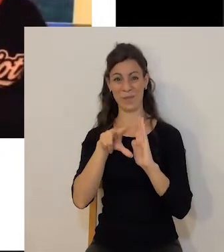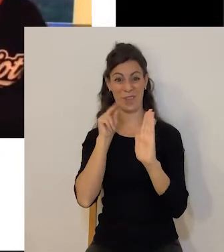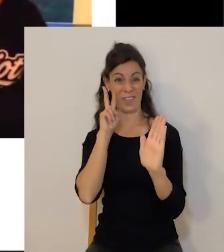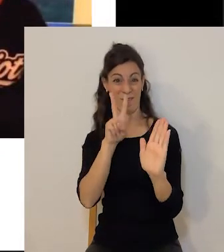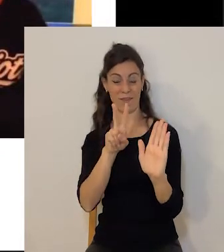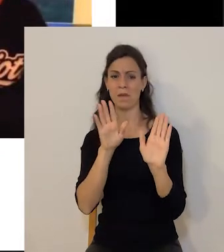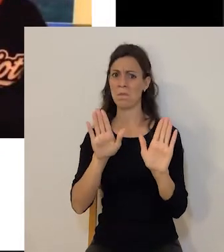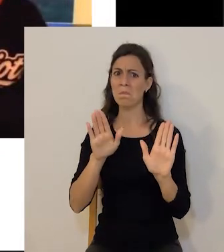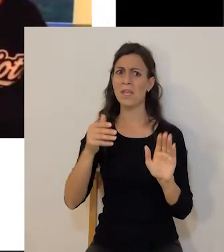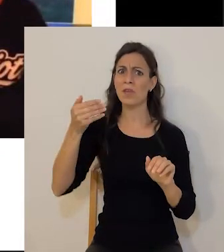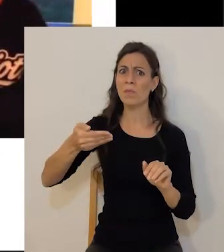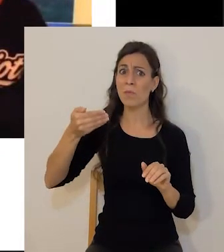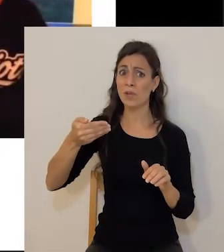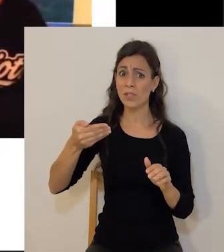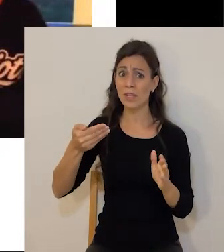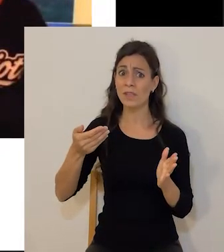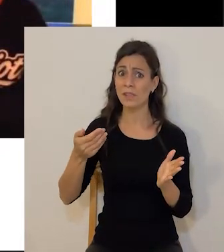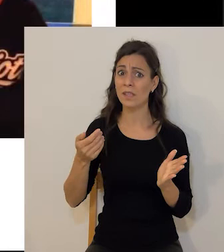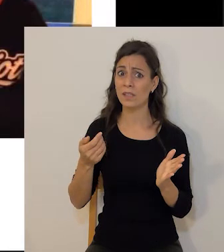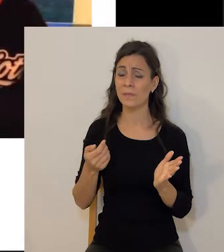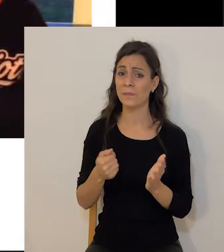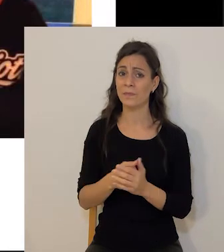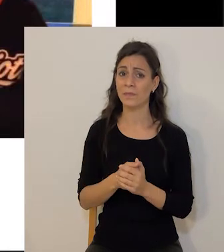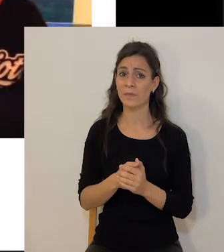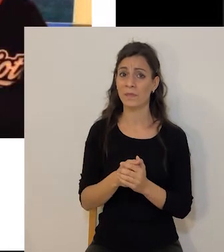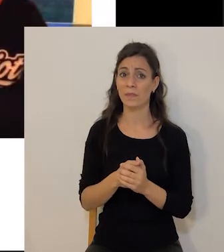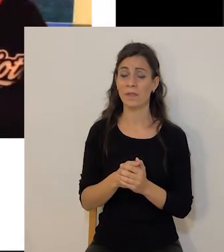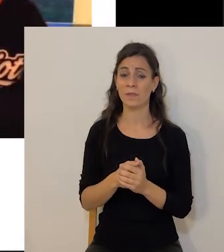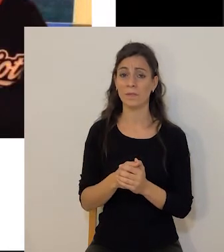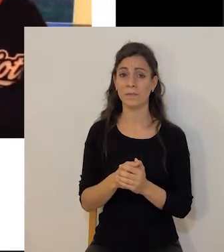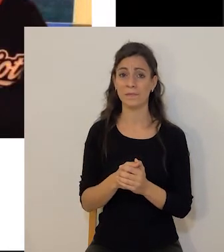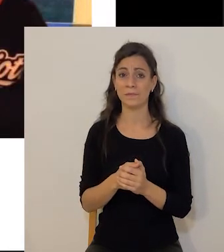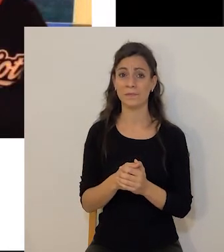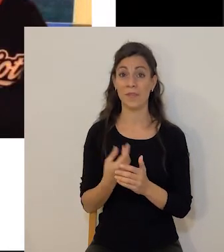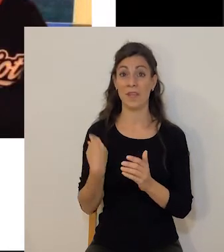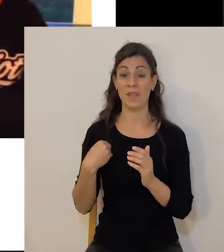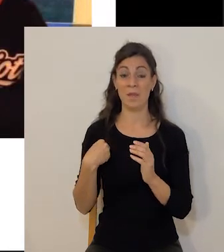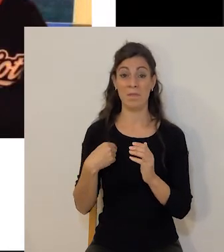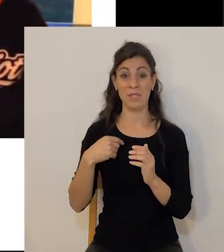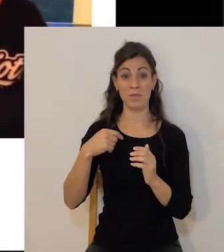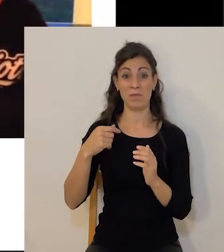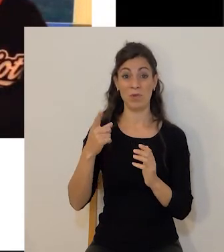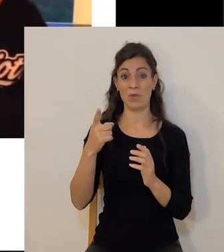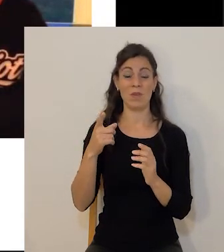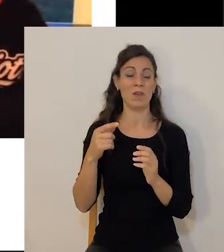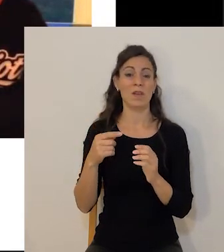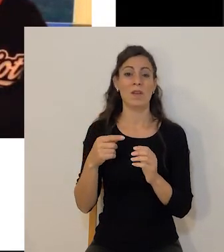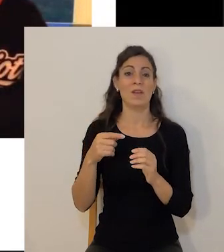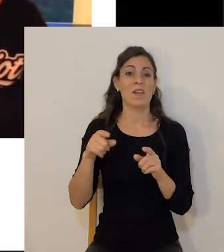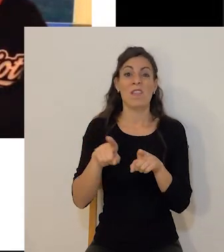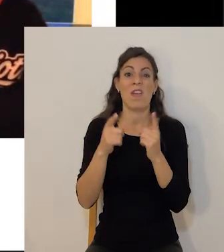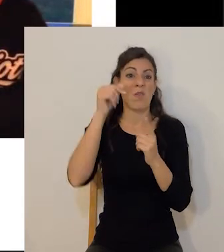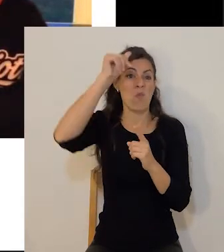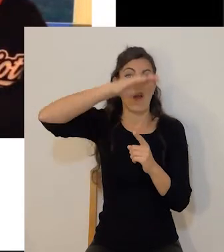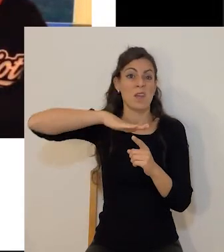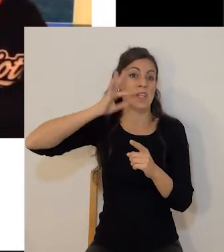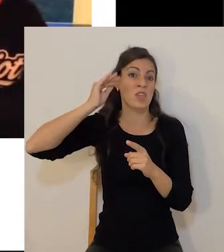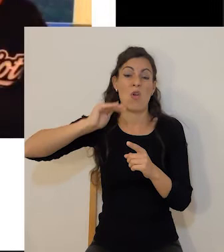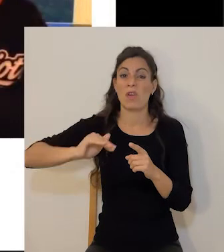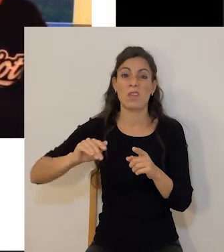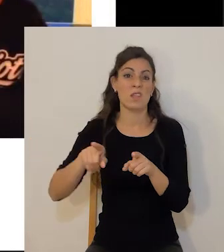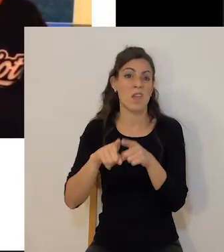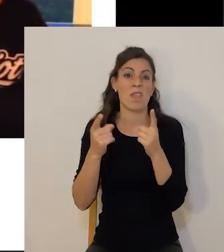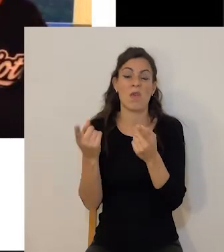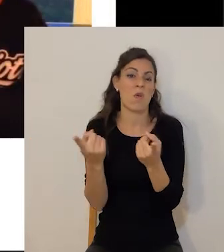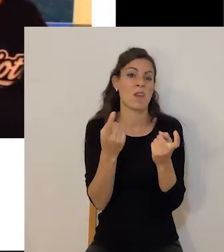importante que es cómo detrás de esto Da igual estos niños, estas niñas, da igual